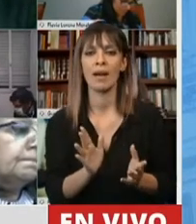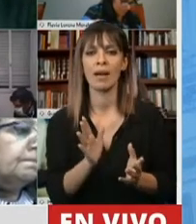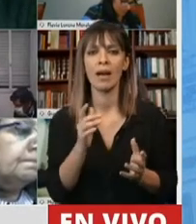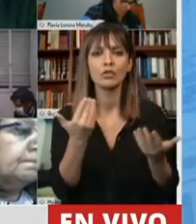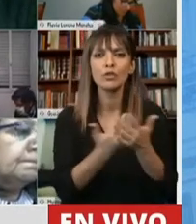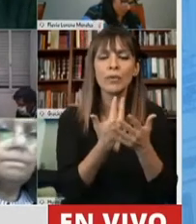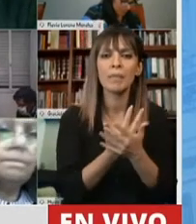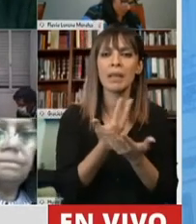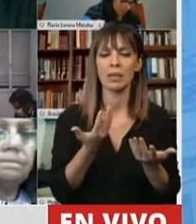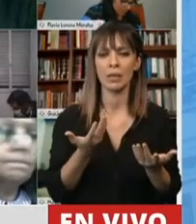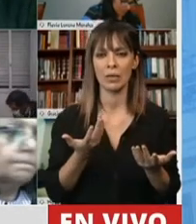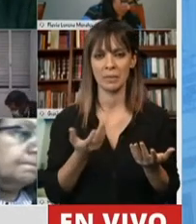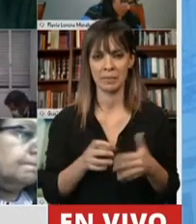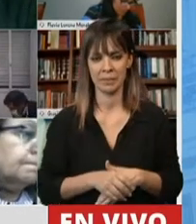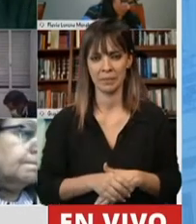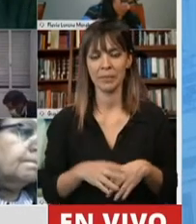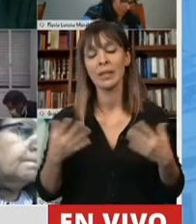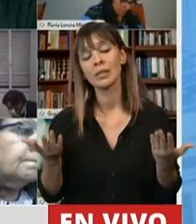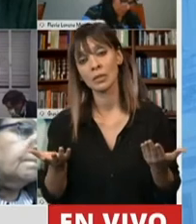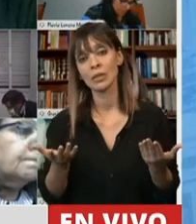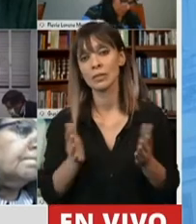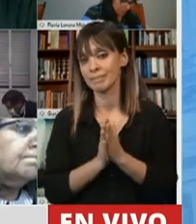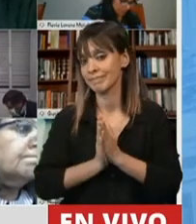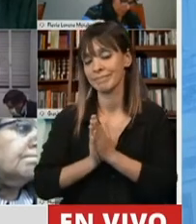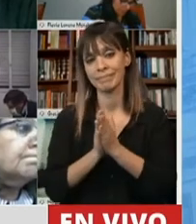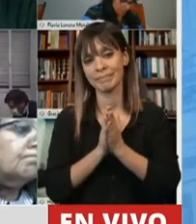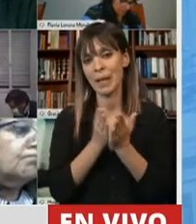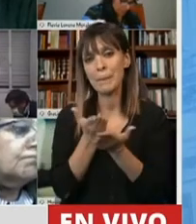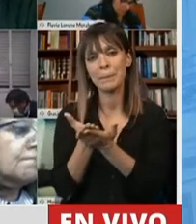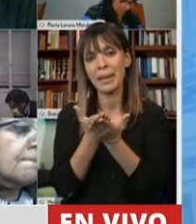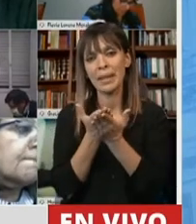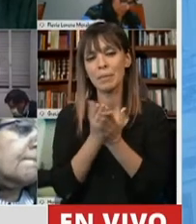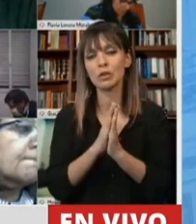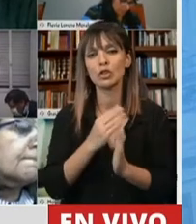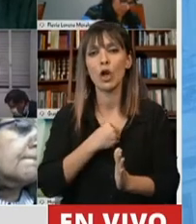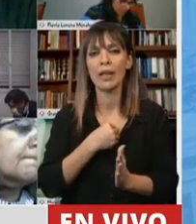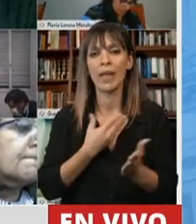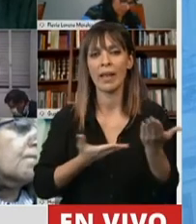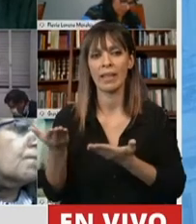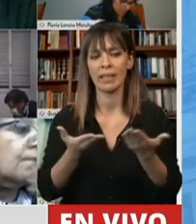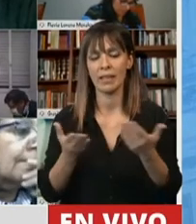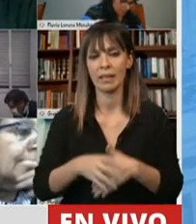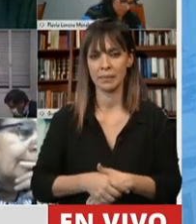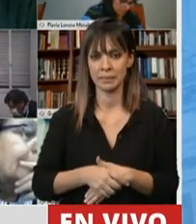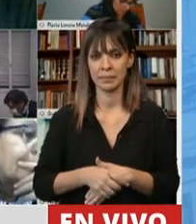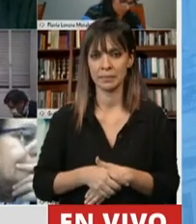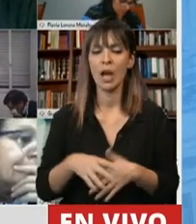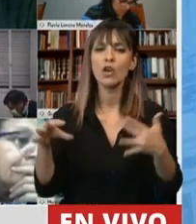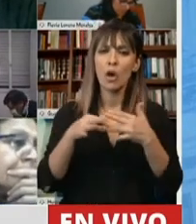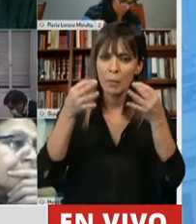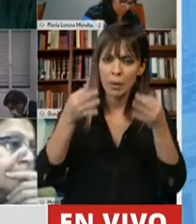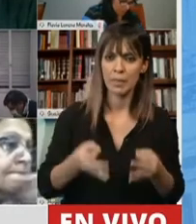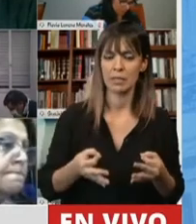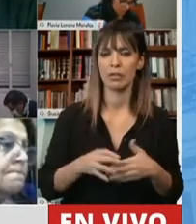sufre. Entonces, por supuesto, apelamos a la solidaridad, apelamos al